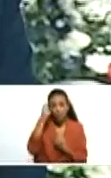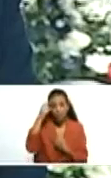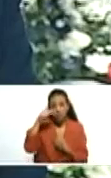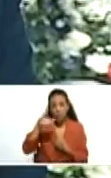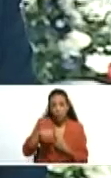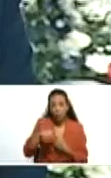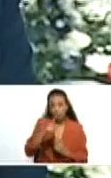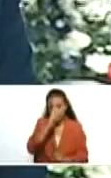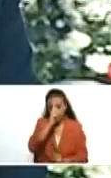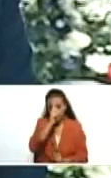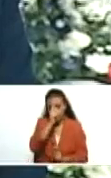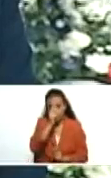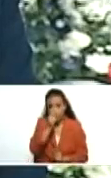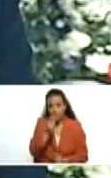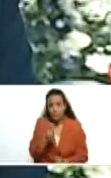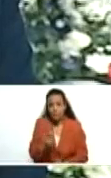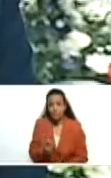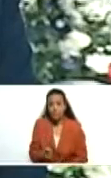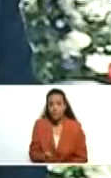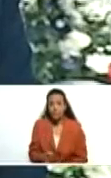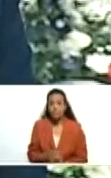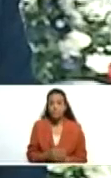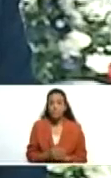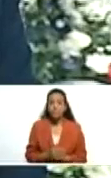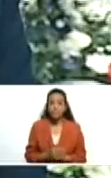a rendir homenaje